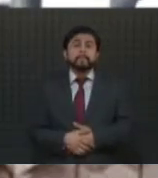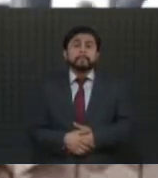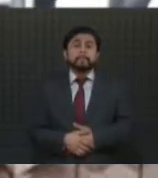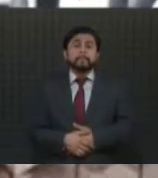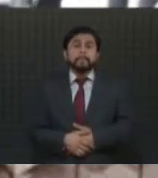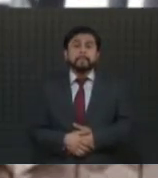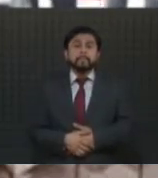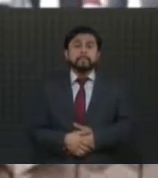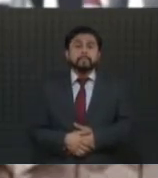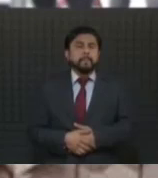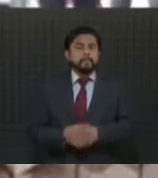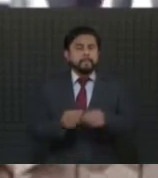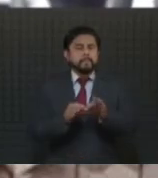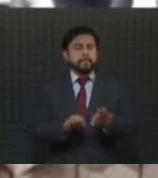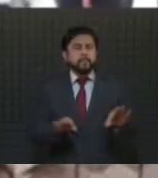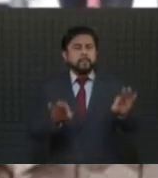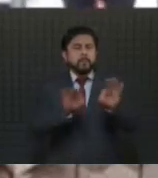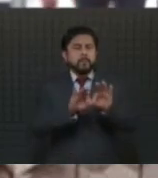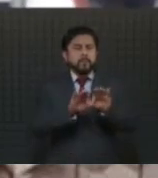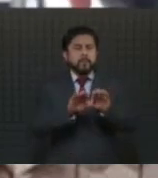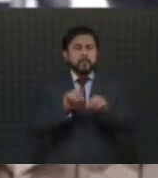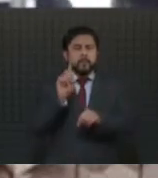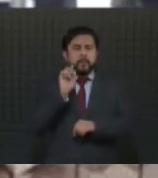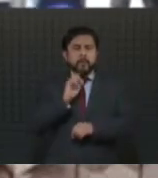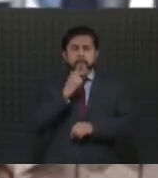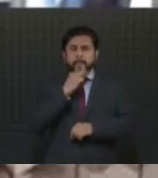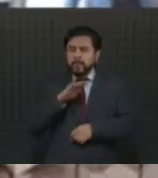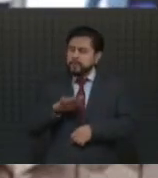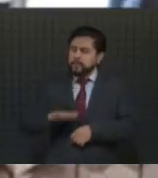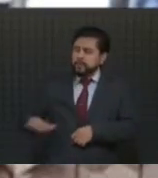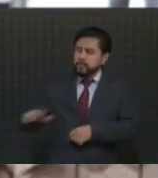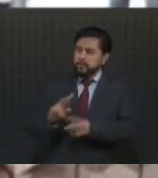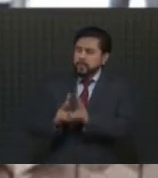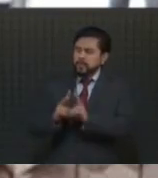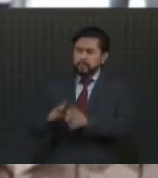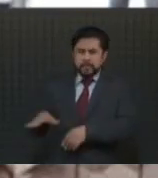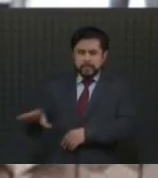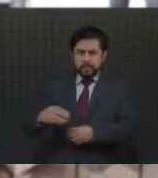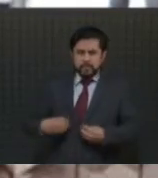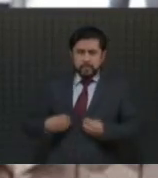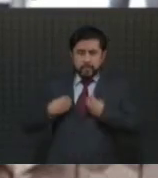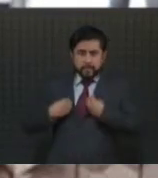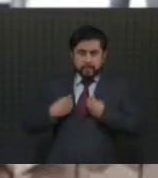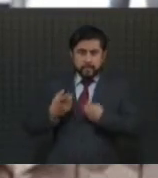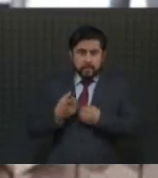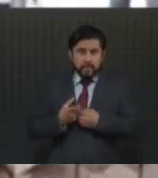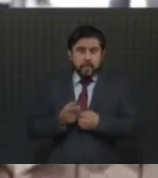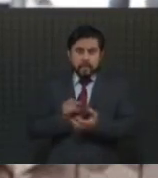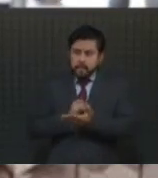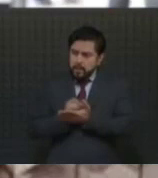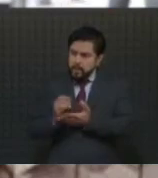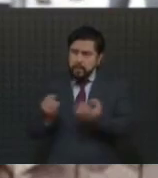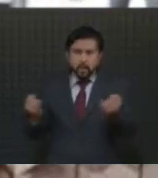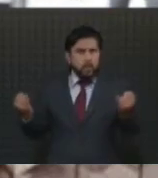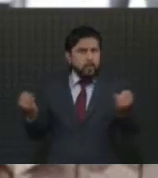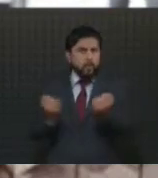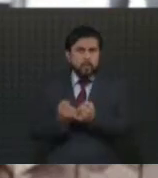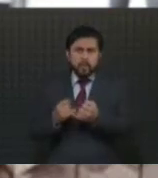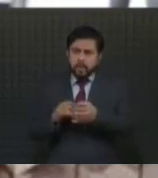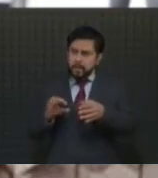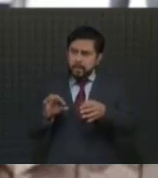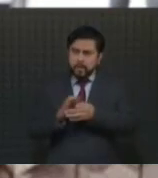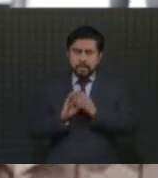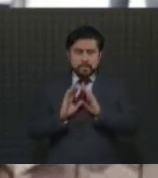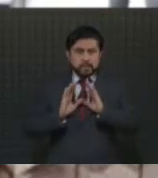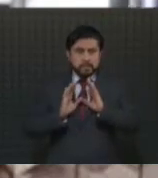compromiso de las vecinas y vecinos, es que hoy es posible